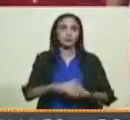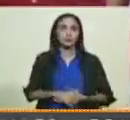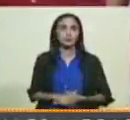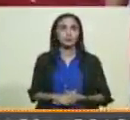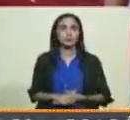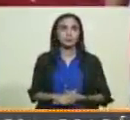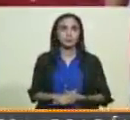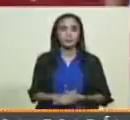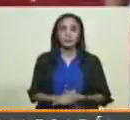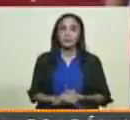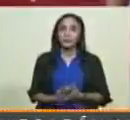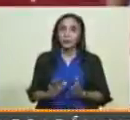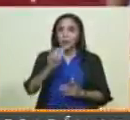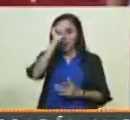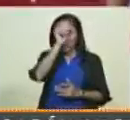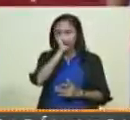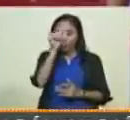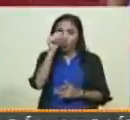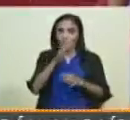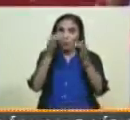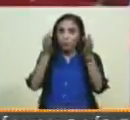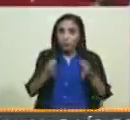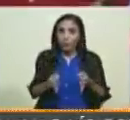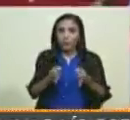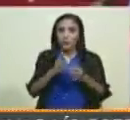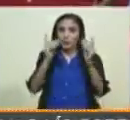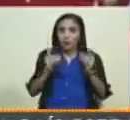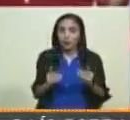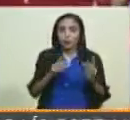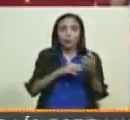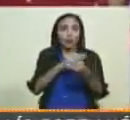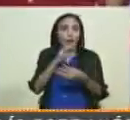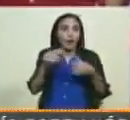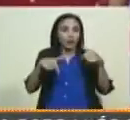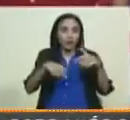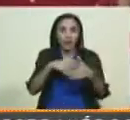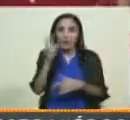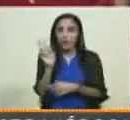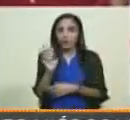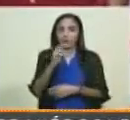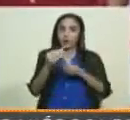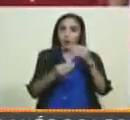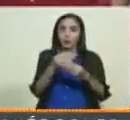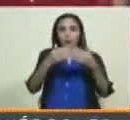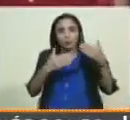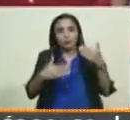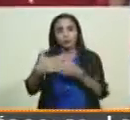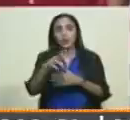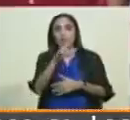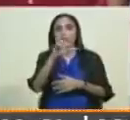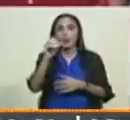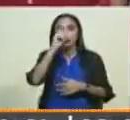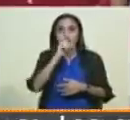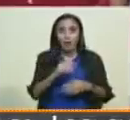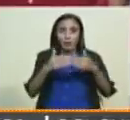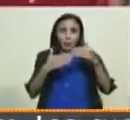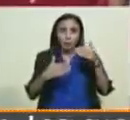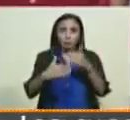El próximo domingo se va a decidir lo que va a suceder en esta tierra para los próximos 30 años.